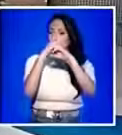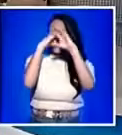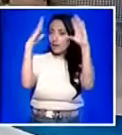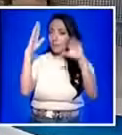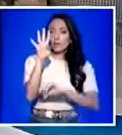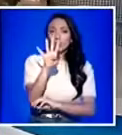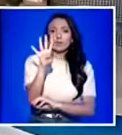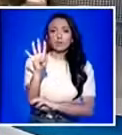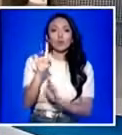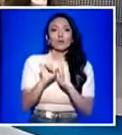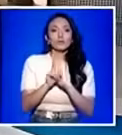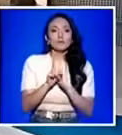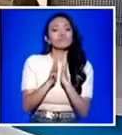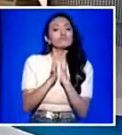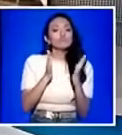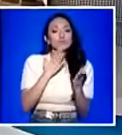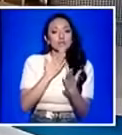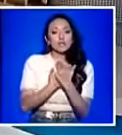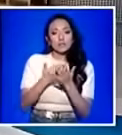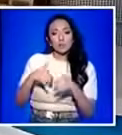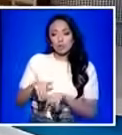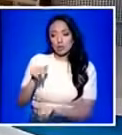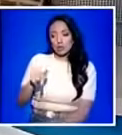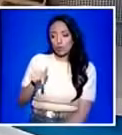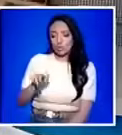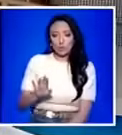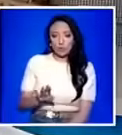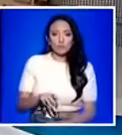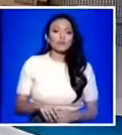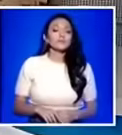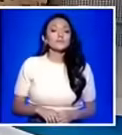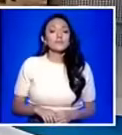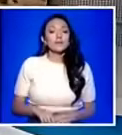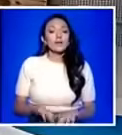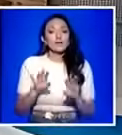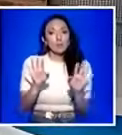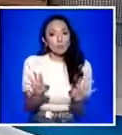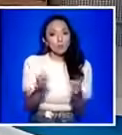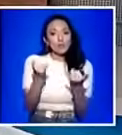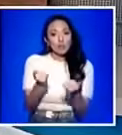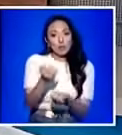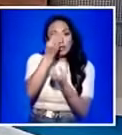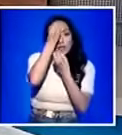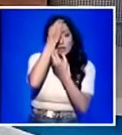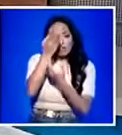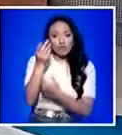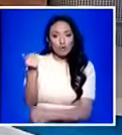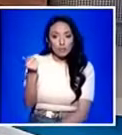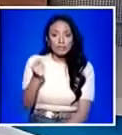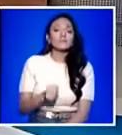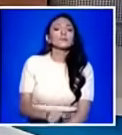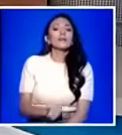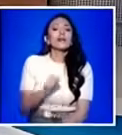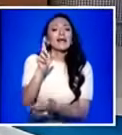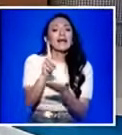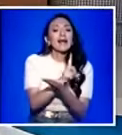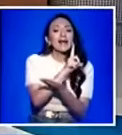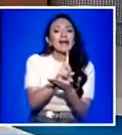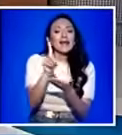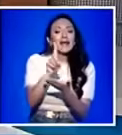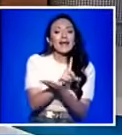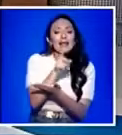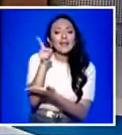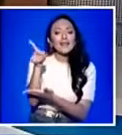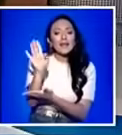8:44. Gracias por seguir en nuestra sintonía. Esto es Televistazo en la Comunidad. Y ahora les contamos que Grupo Coro y Danza Edad de Oro cumple